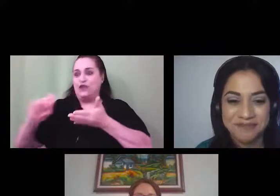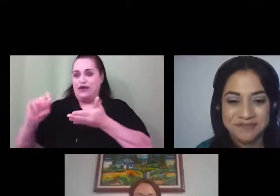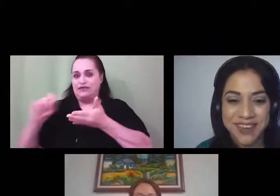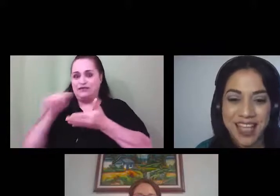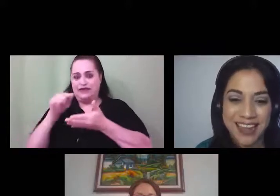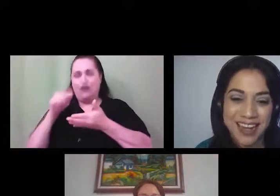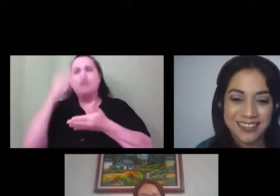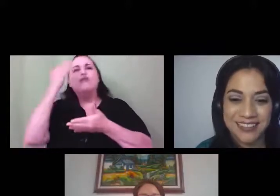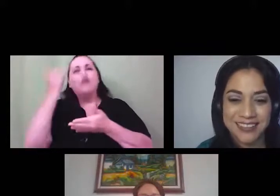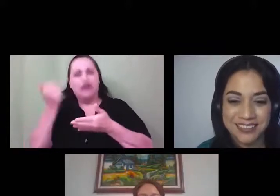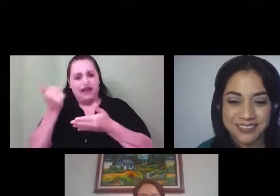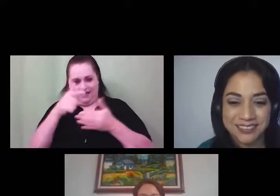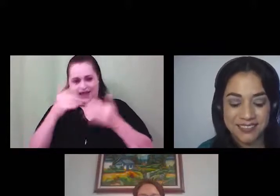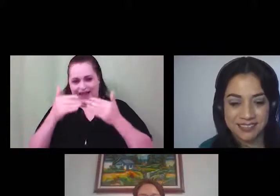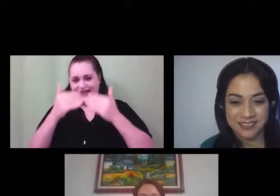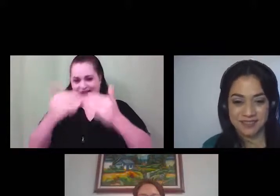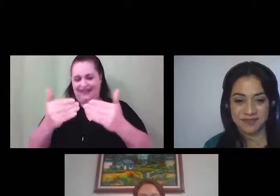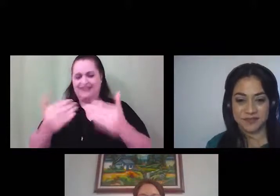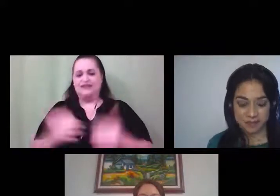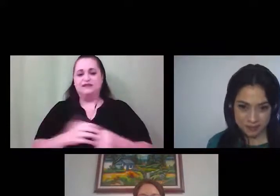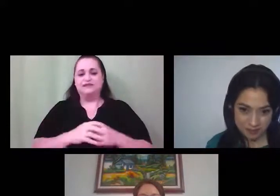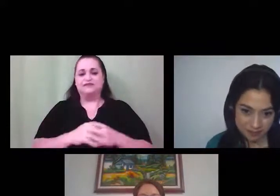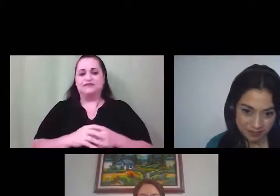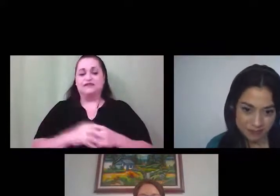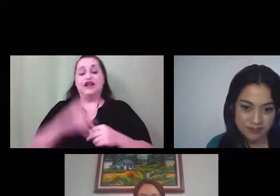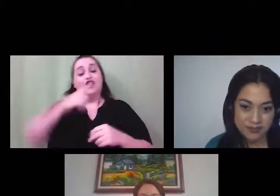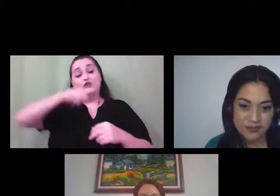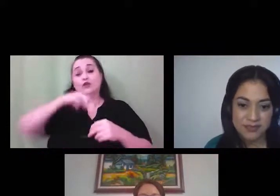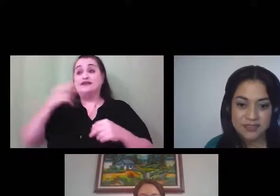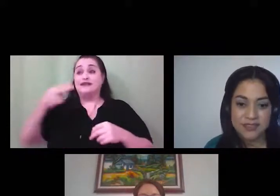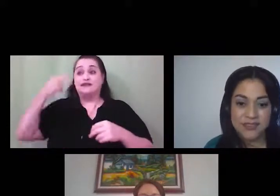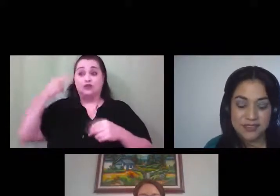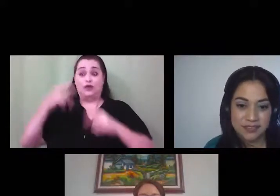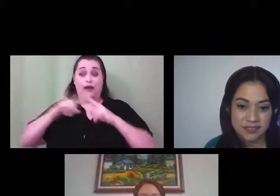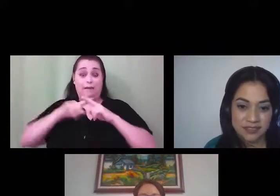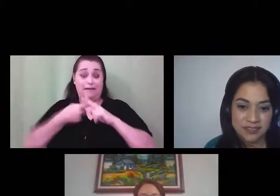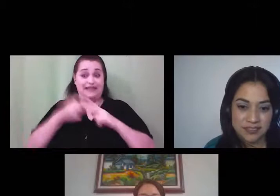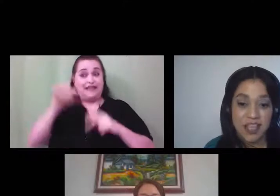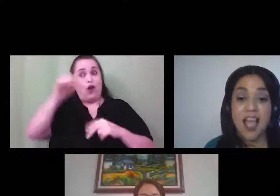qué? Adelante. Bueno, nuestra historia es que empieza en otro